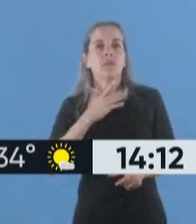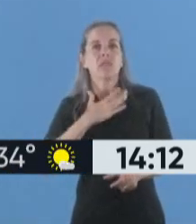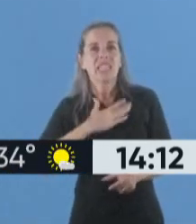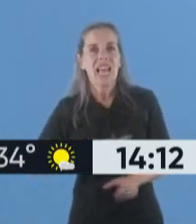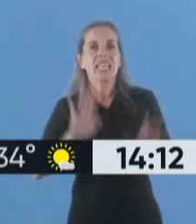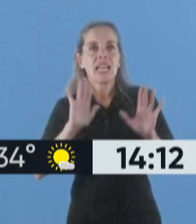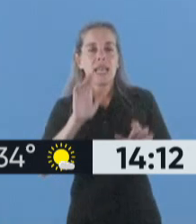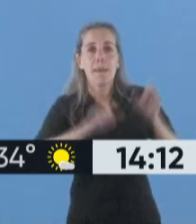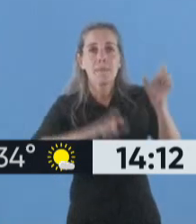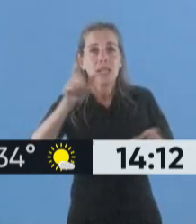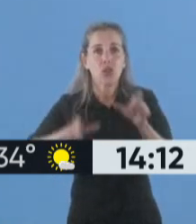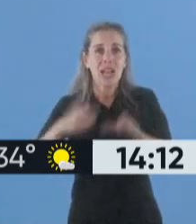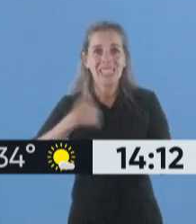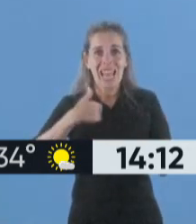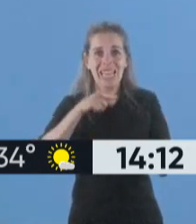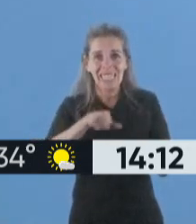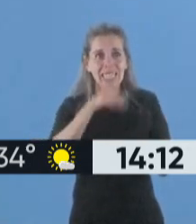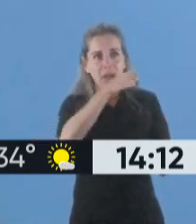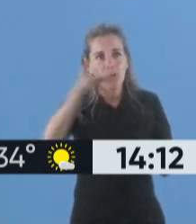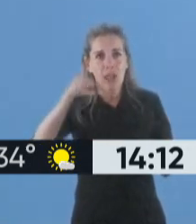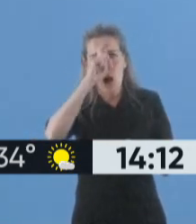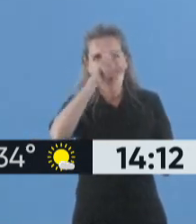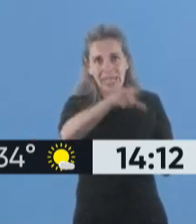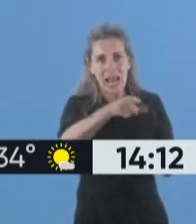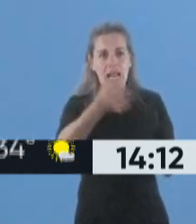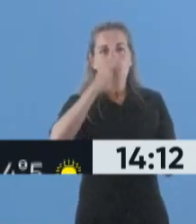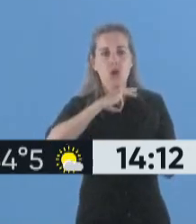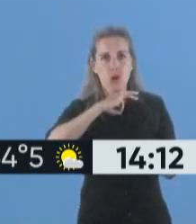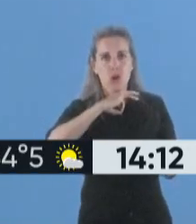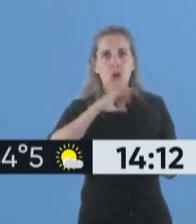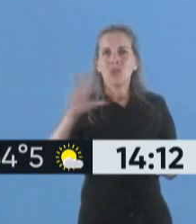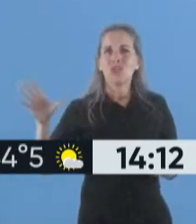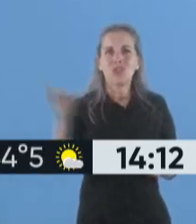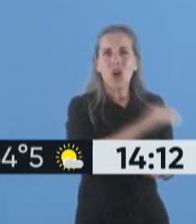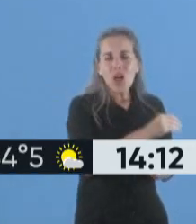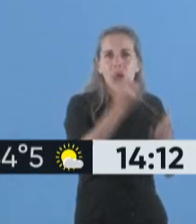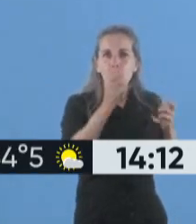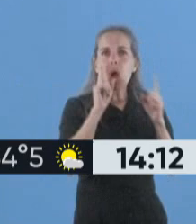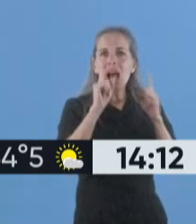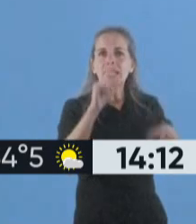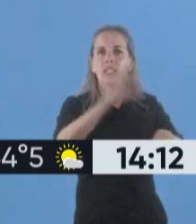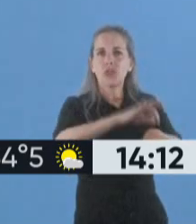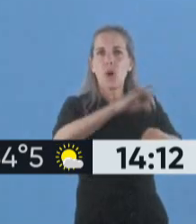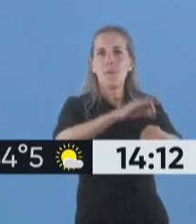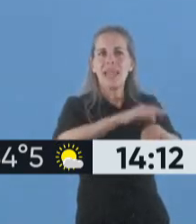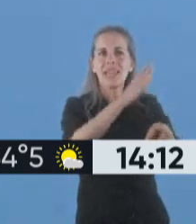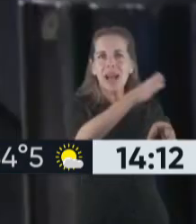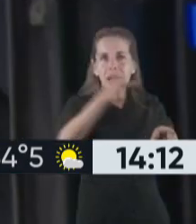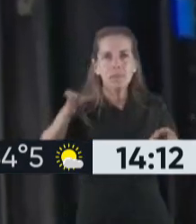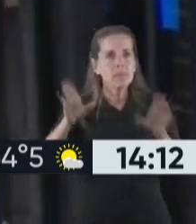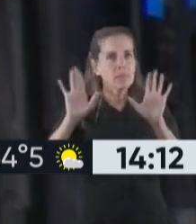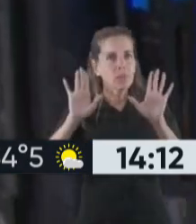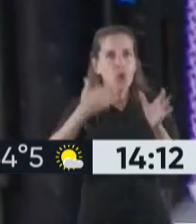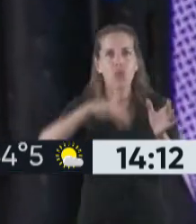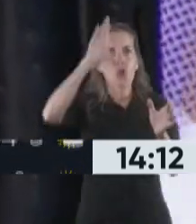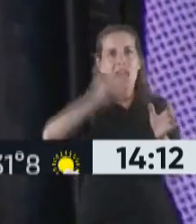Que ningún argentino, ninguna argentina que se enfermó careció de la atención médica que necesitó en cualquier rincón